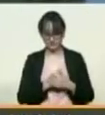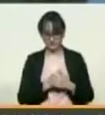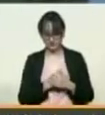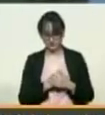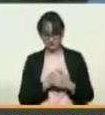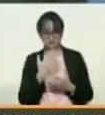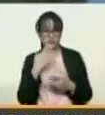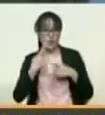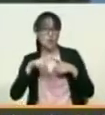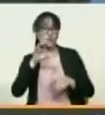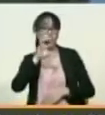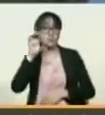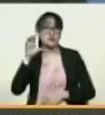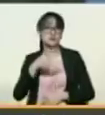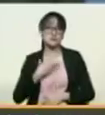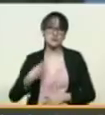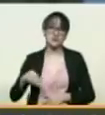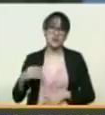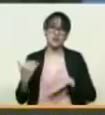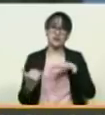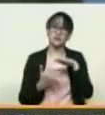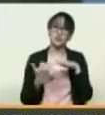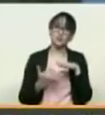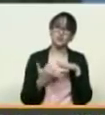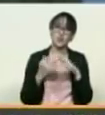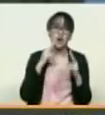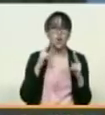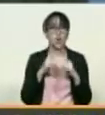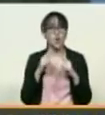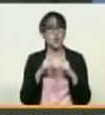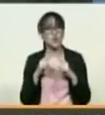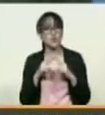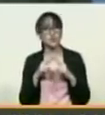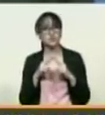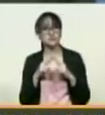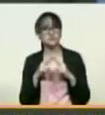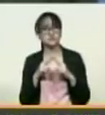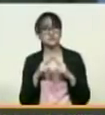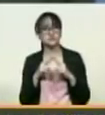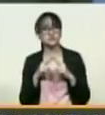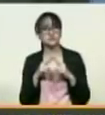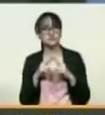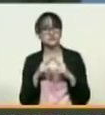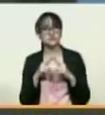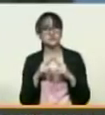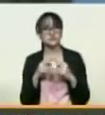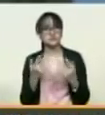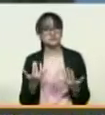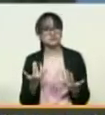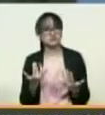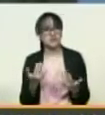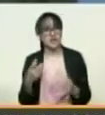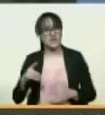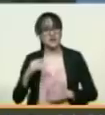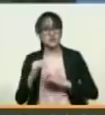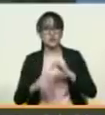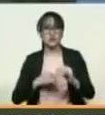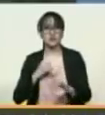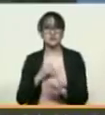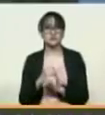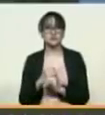otros países, presidentes, instituciones, conocen, desconocen, yo no sé, amparados bajo qué derecho